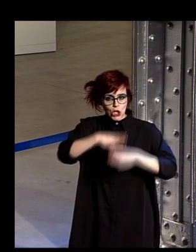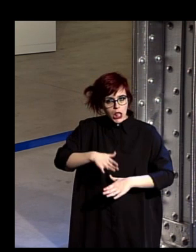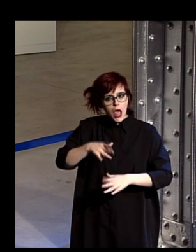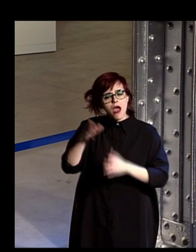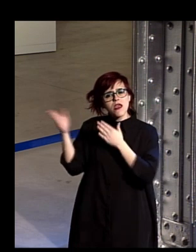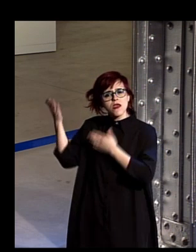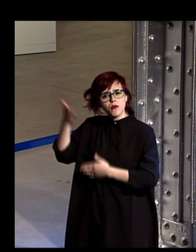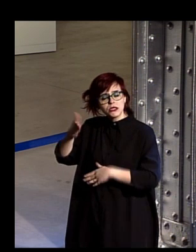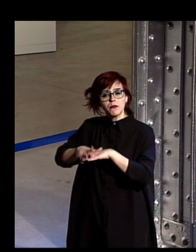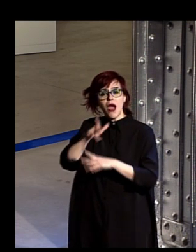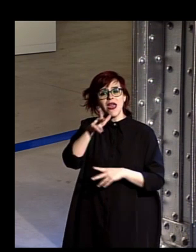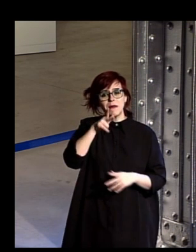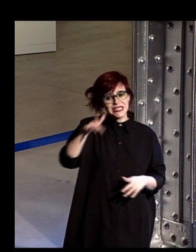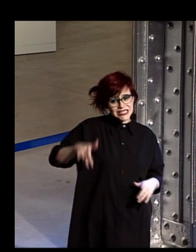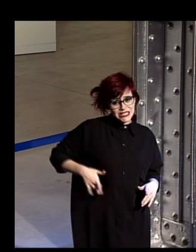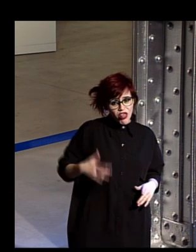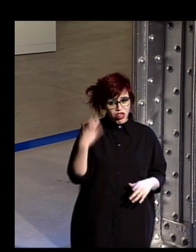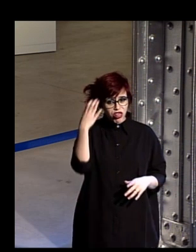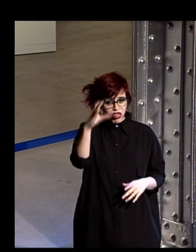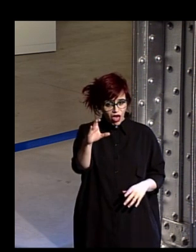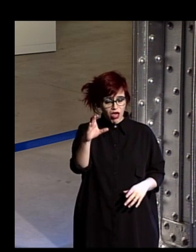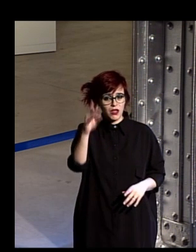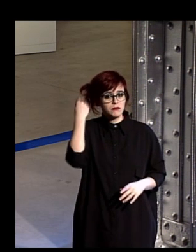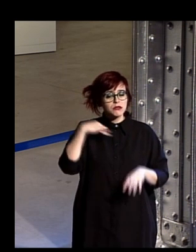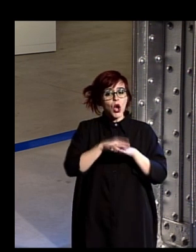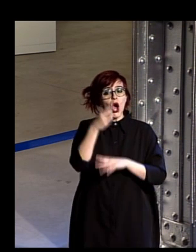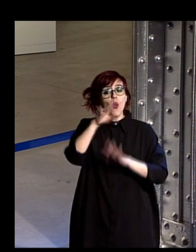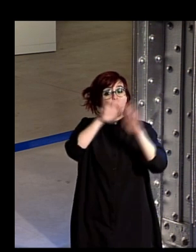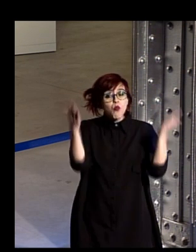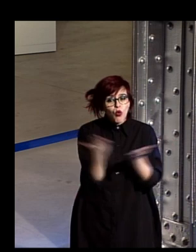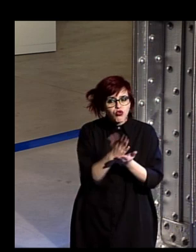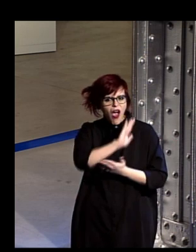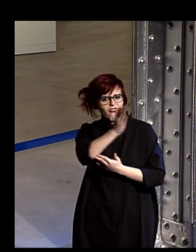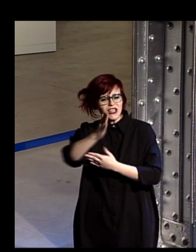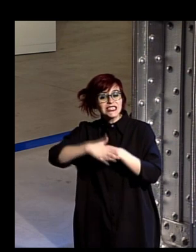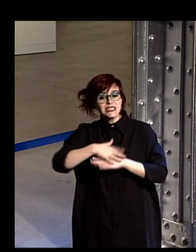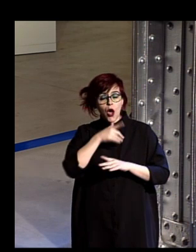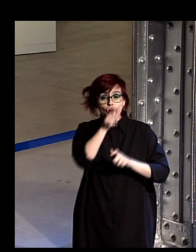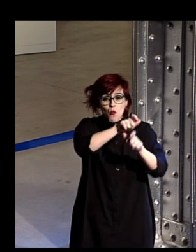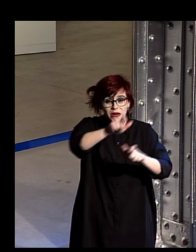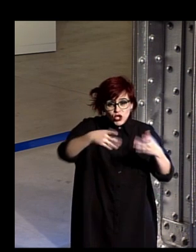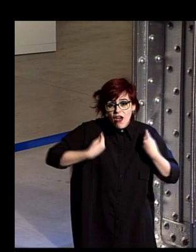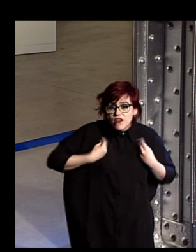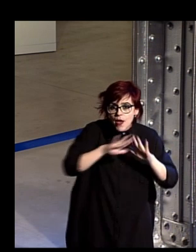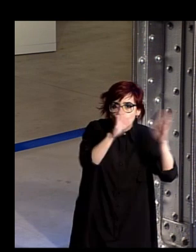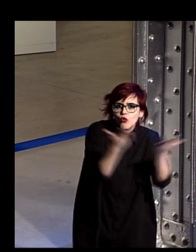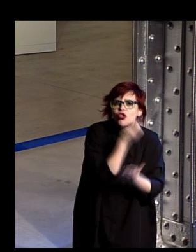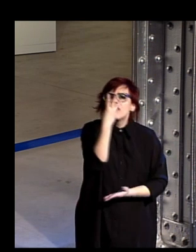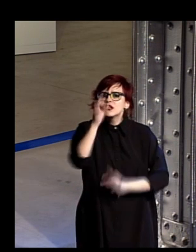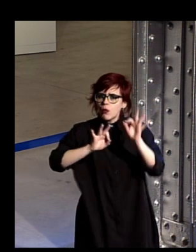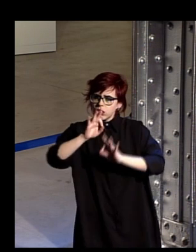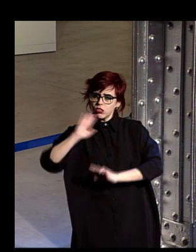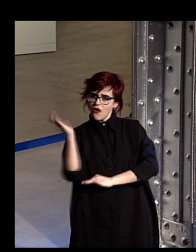historia. Virus de la hepatitis C, que infecta más o menos al 3% de la población mundial. Imaginaos lo que eso supone. Inmunodeficiencia